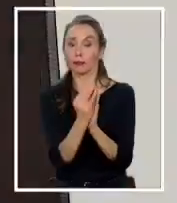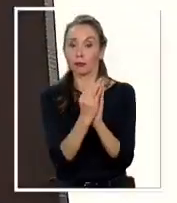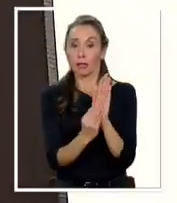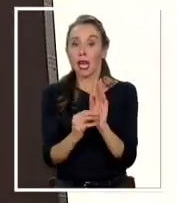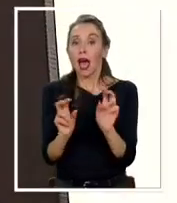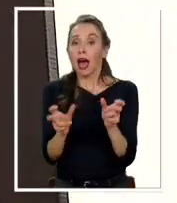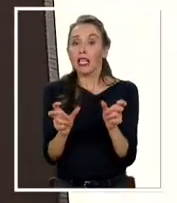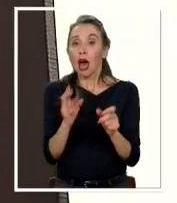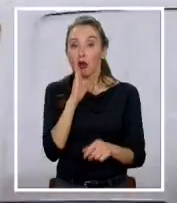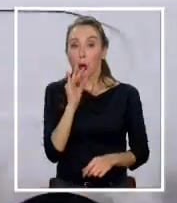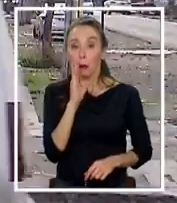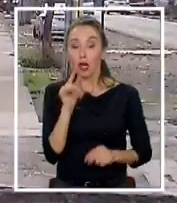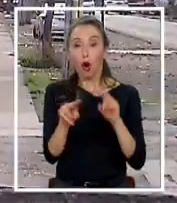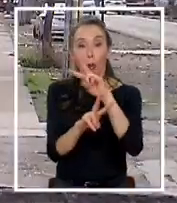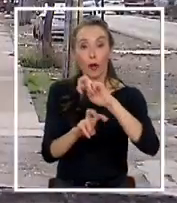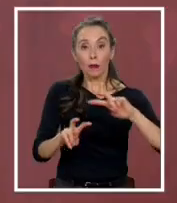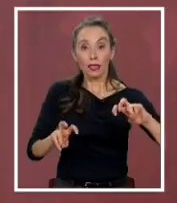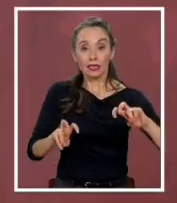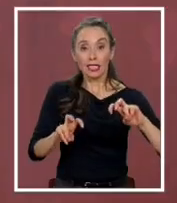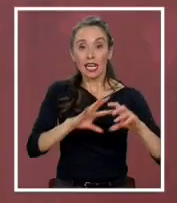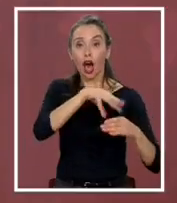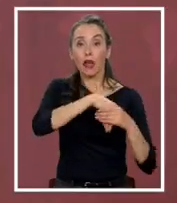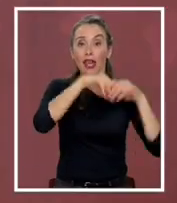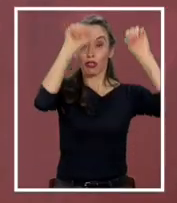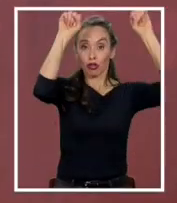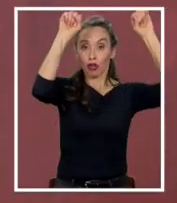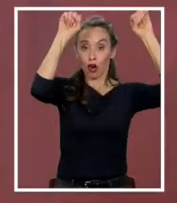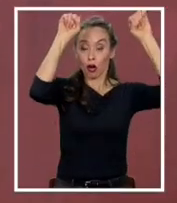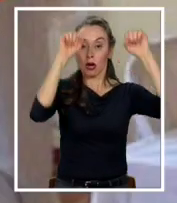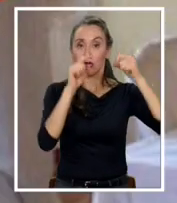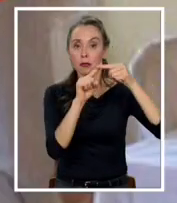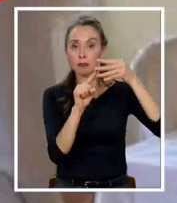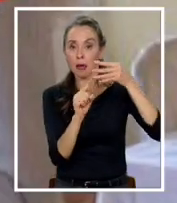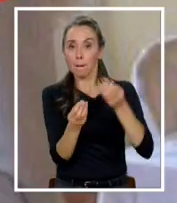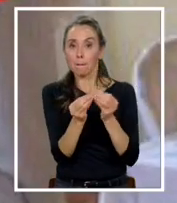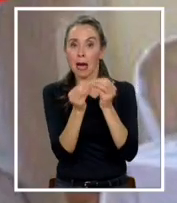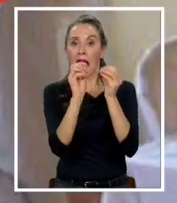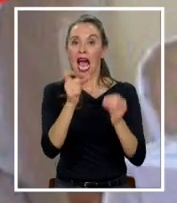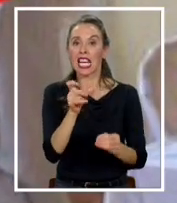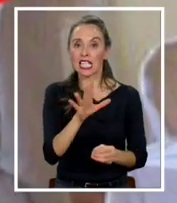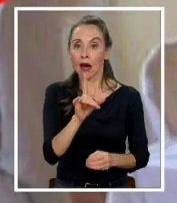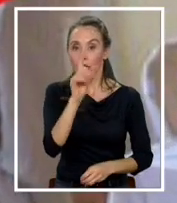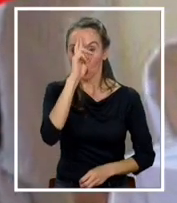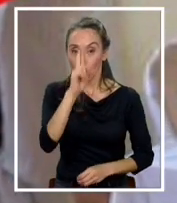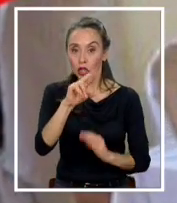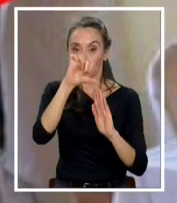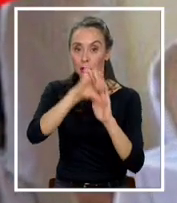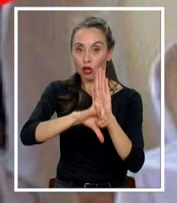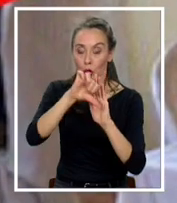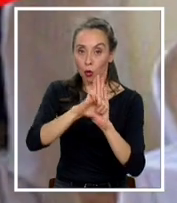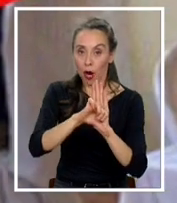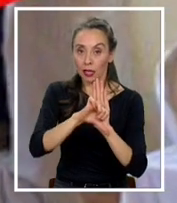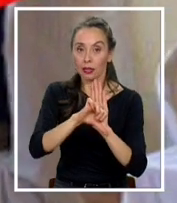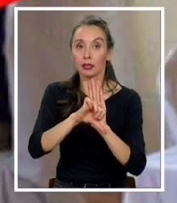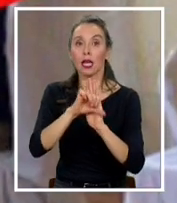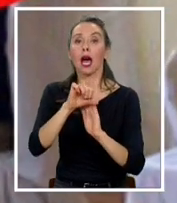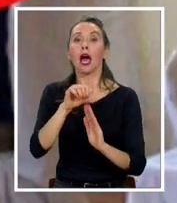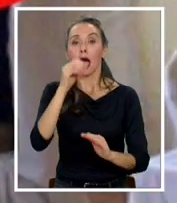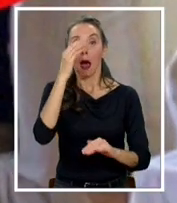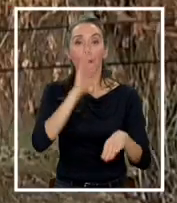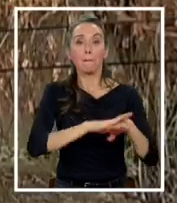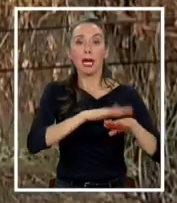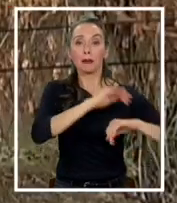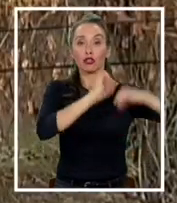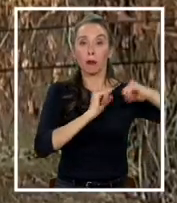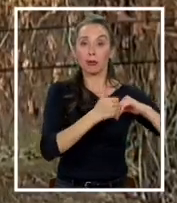Radio Biobío, la investigación interna estableció una serie de agravantes, como no respetar la cuarentena y hacer mal uso del permiso